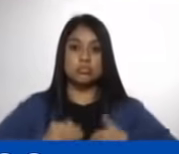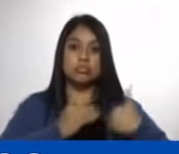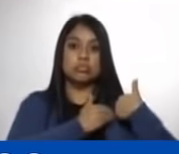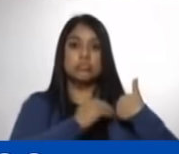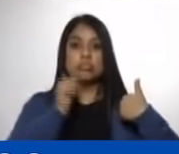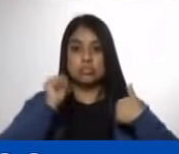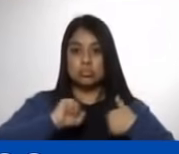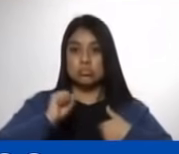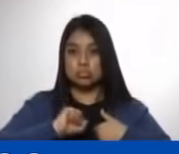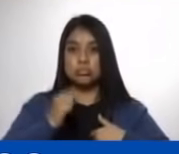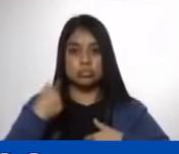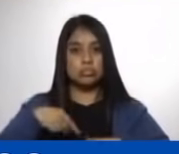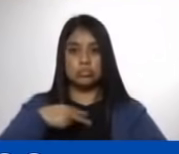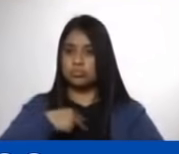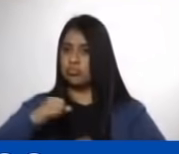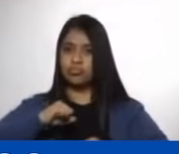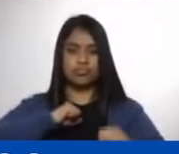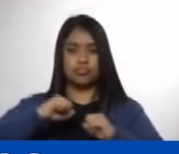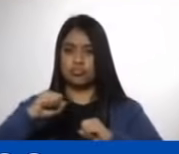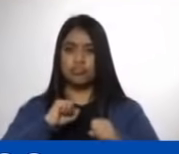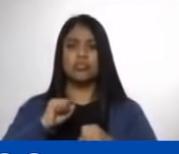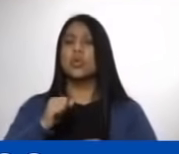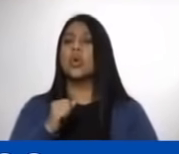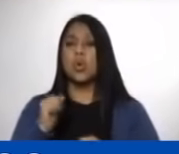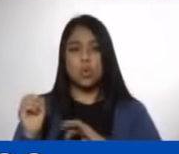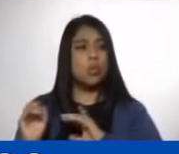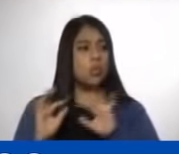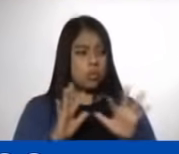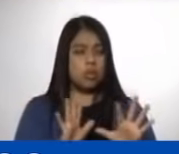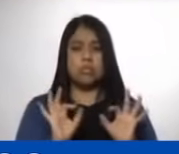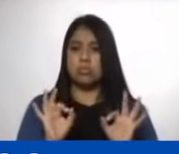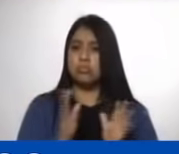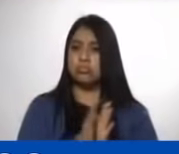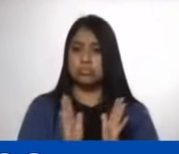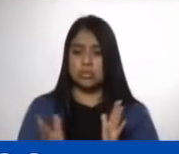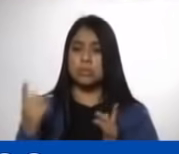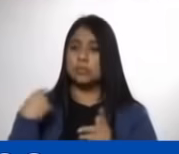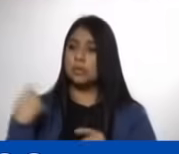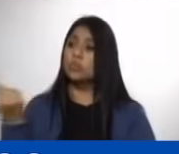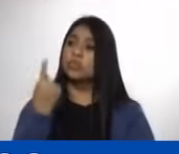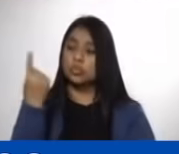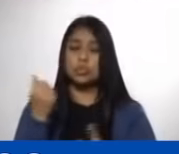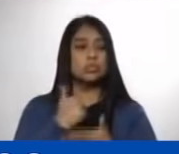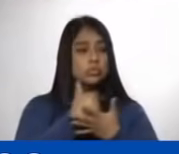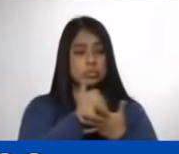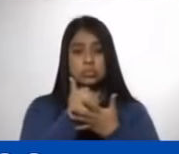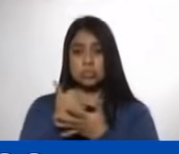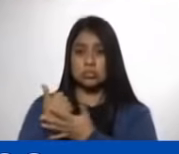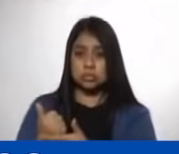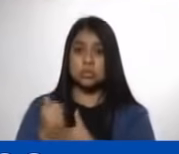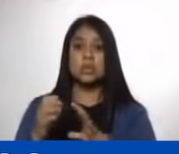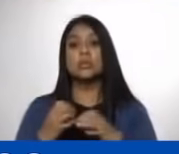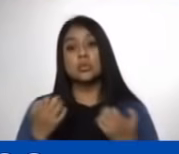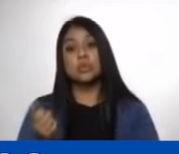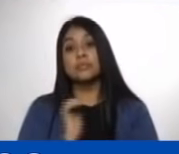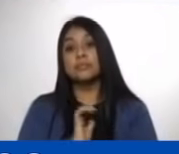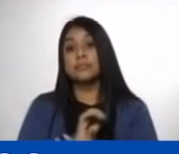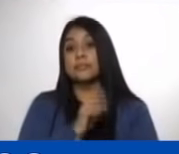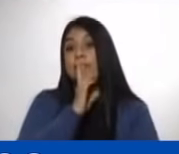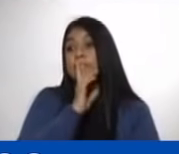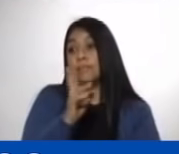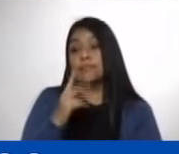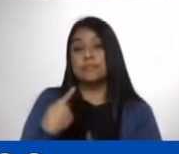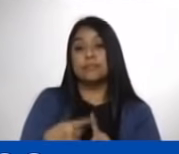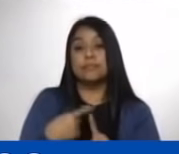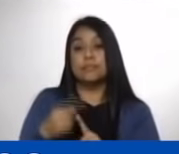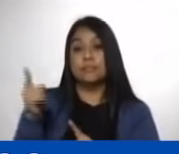un abordaje integral, regional, transnacional, para que todos pongamos de nuestra parte. Así que esperamos una respuesta positiva